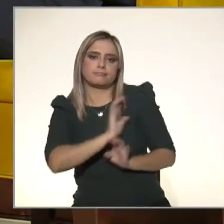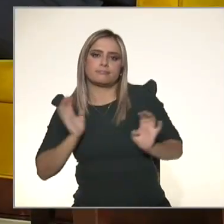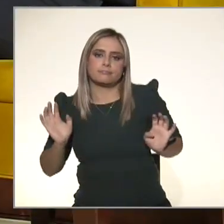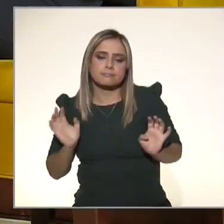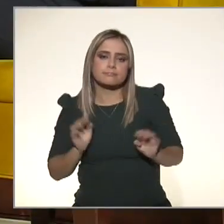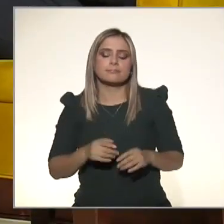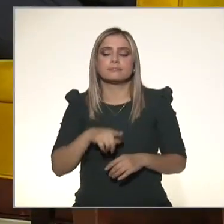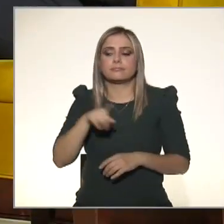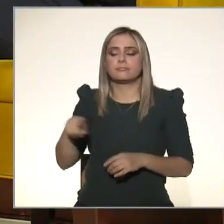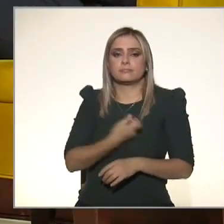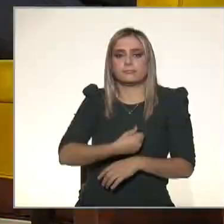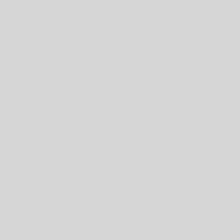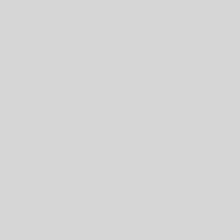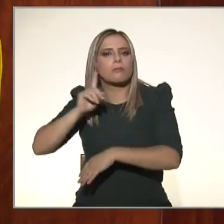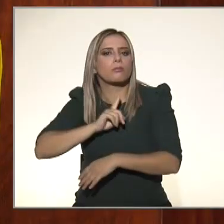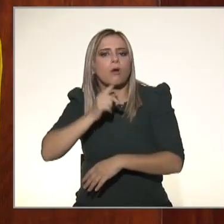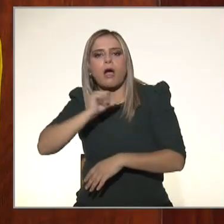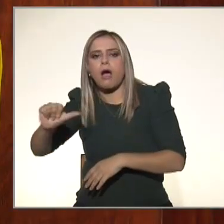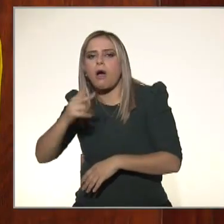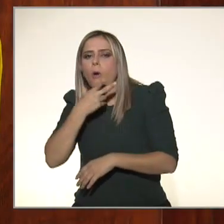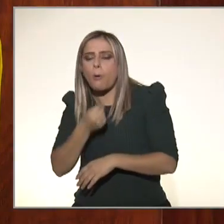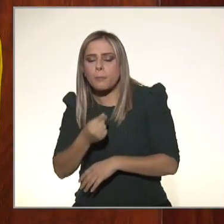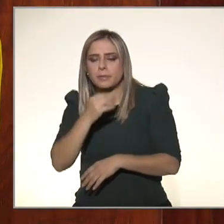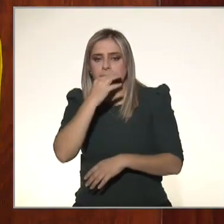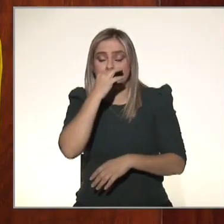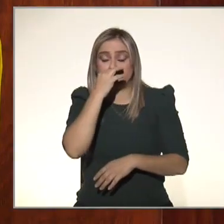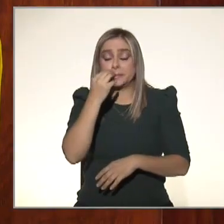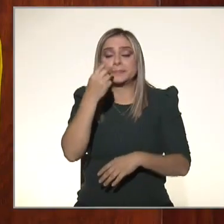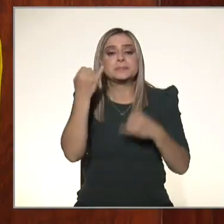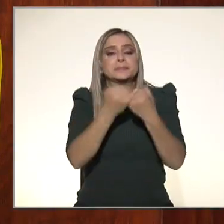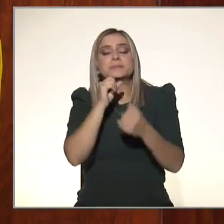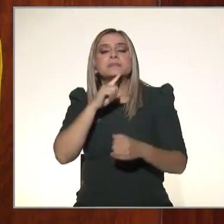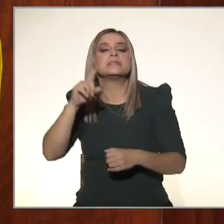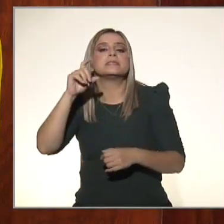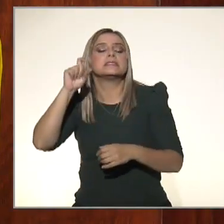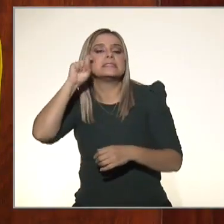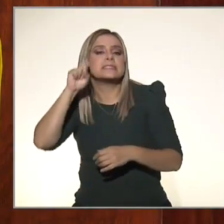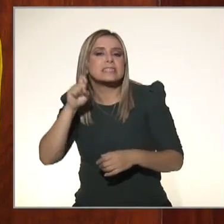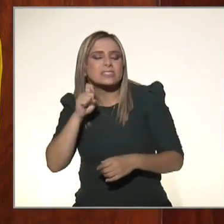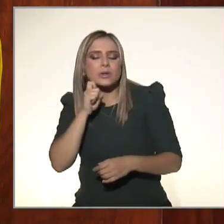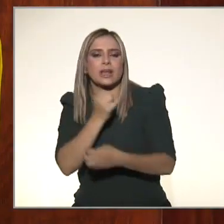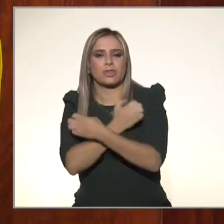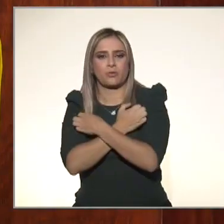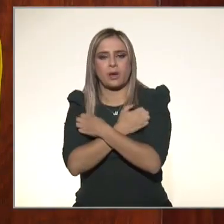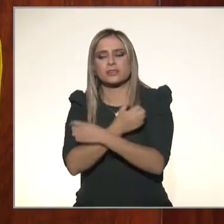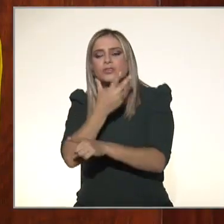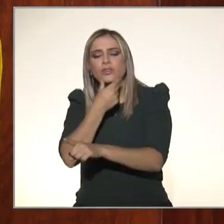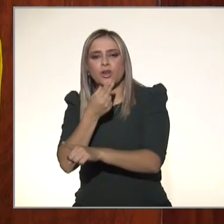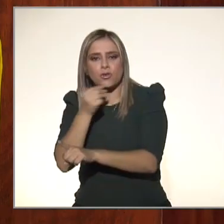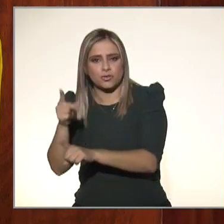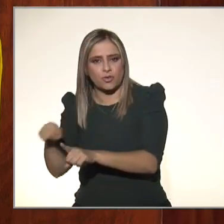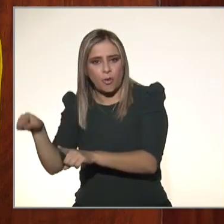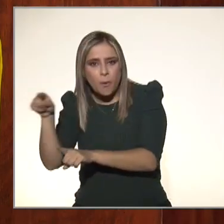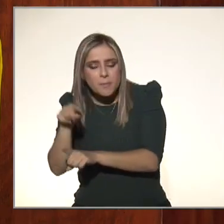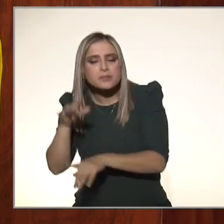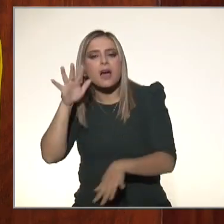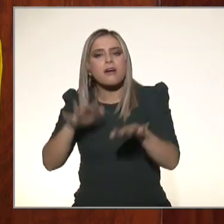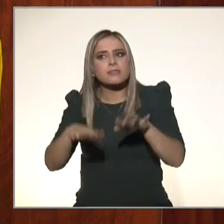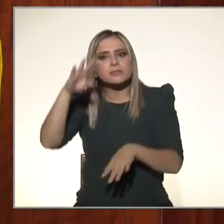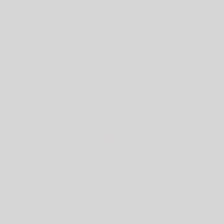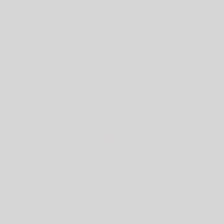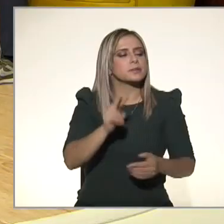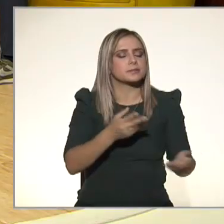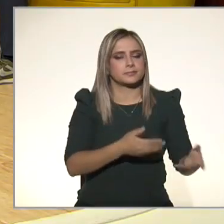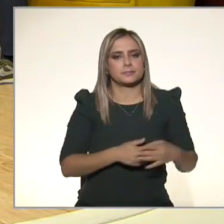la salud de los hombres, dejarlas a las mujeres, ¿no? Cuando hablamos de la salud sexual y reproductiva de hombres, generalmente estamos pensando también en hombres